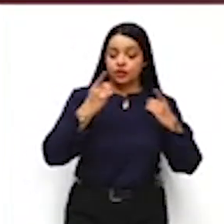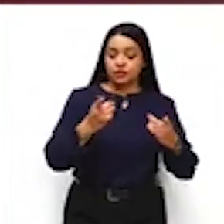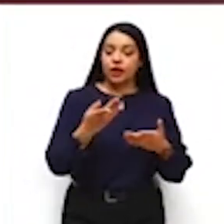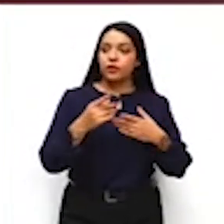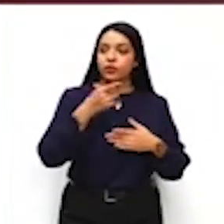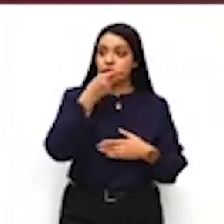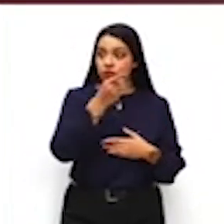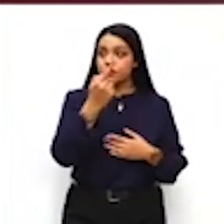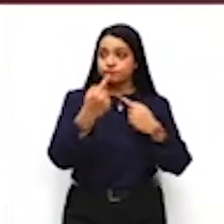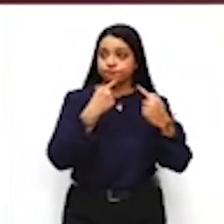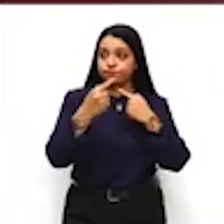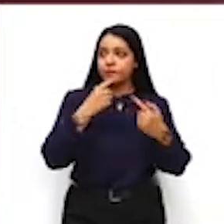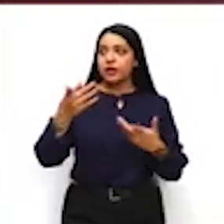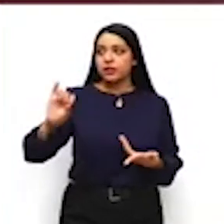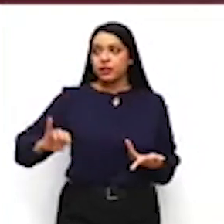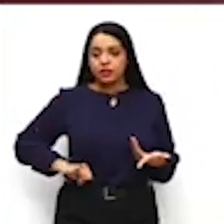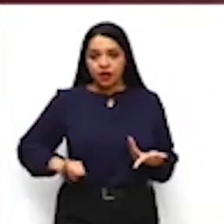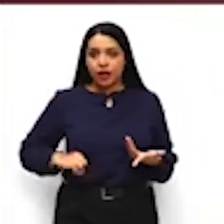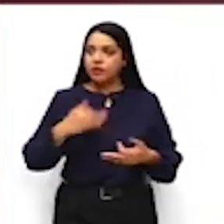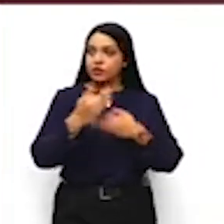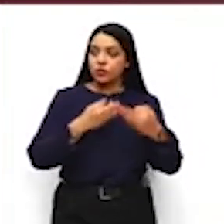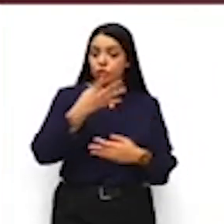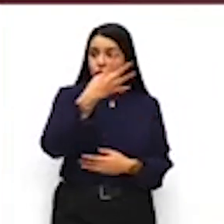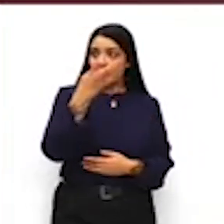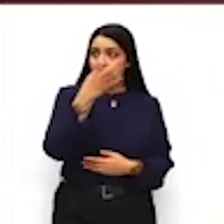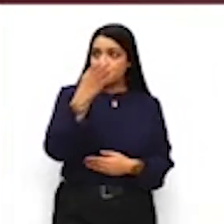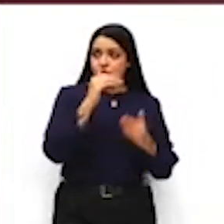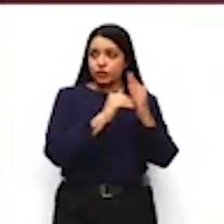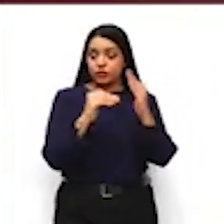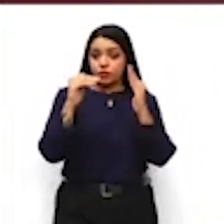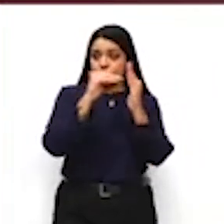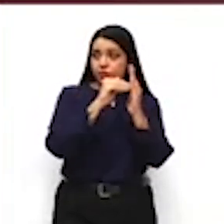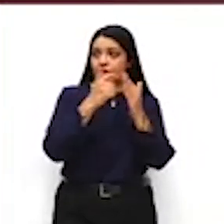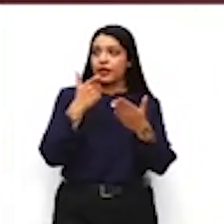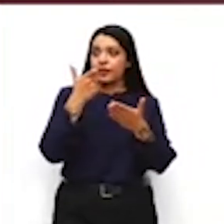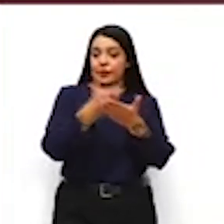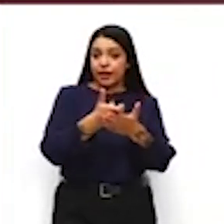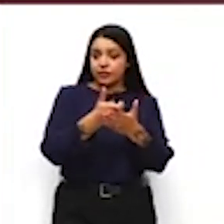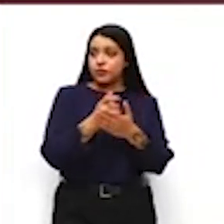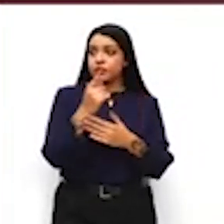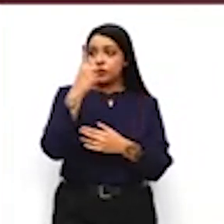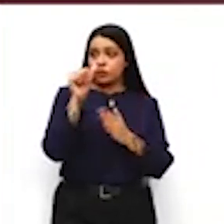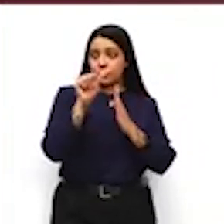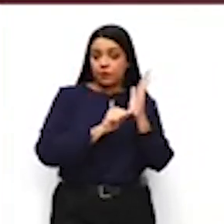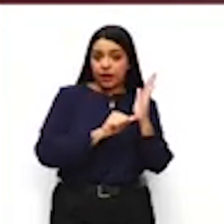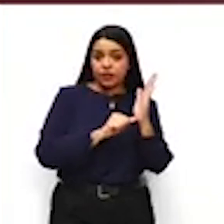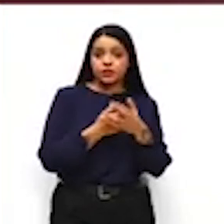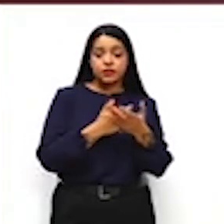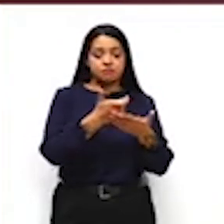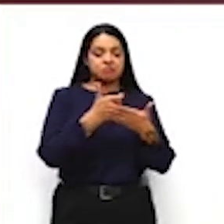no voy a seguir ganando 400,000 pesos mensuales, puedo decidir que